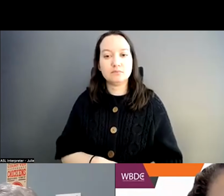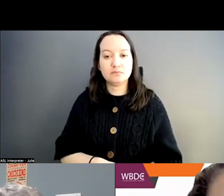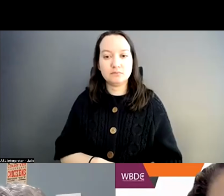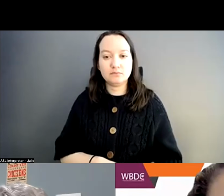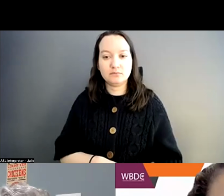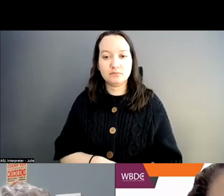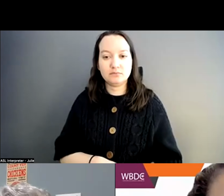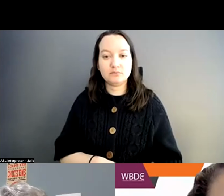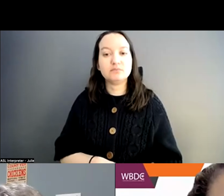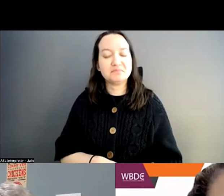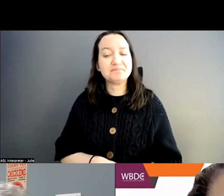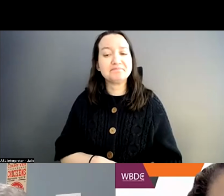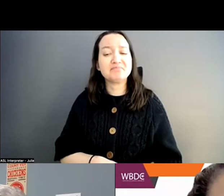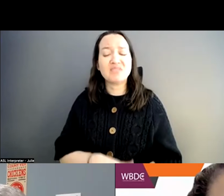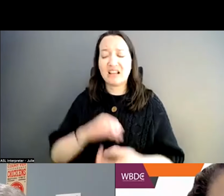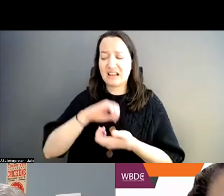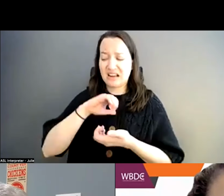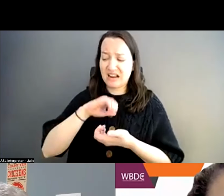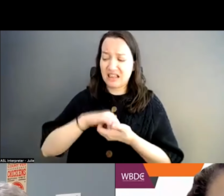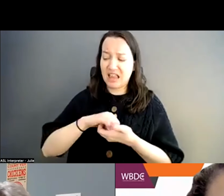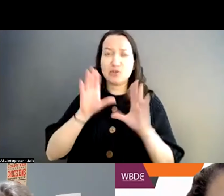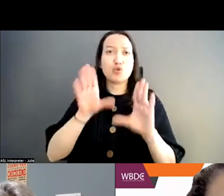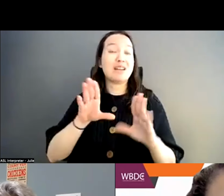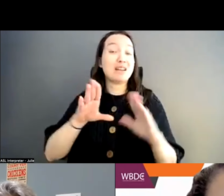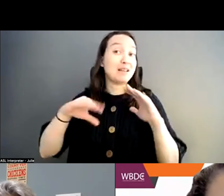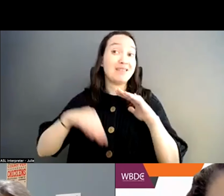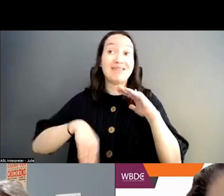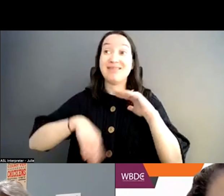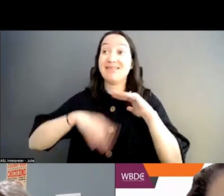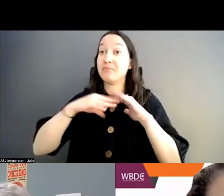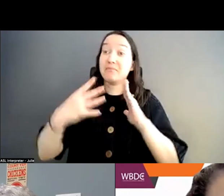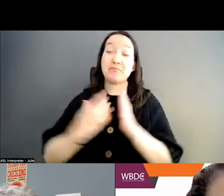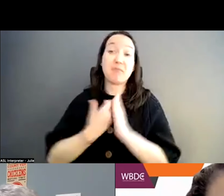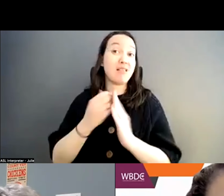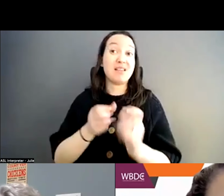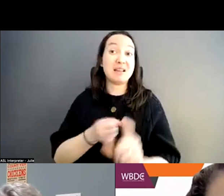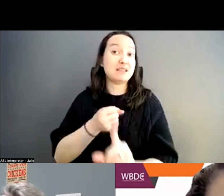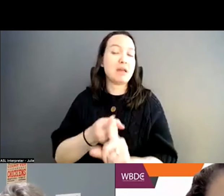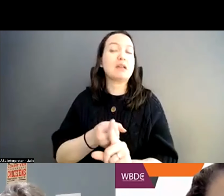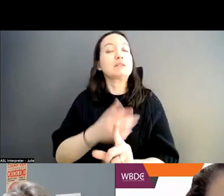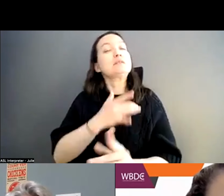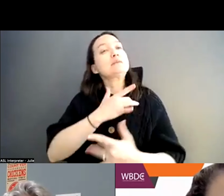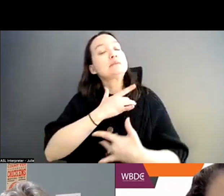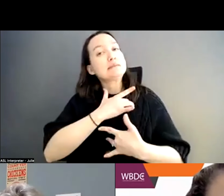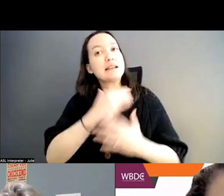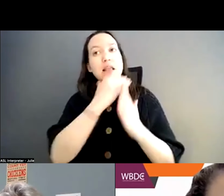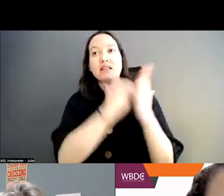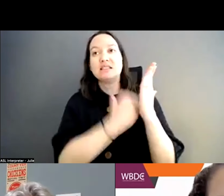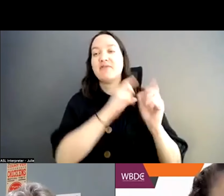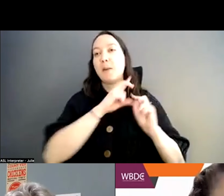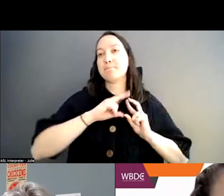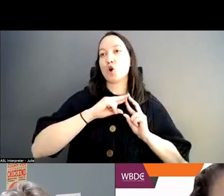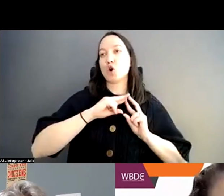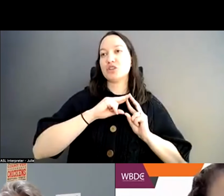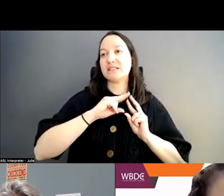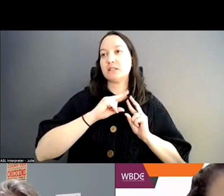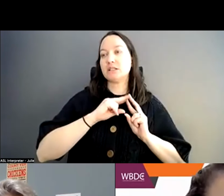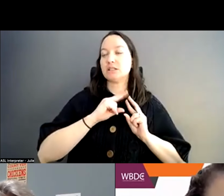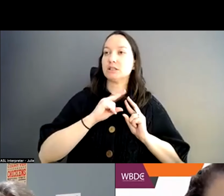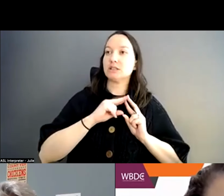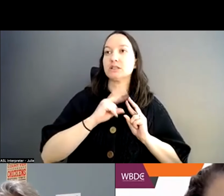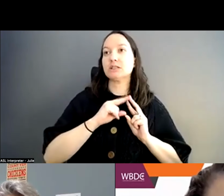Si yo lo estuviera haciendo. Sí, creo que las colaboraciones son una manera increíble para maximizar el impacto. Yo lo que veo generalmente es